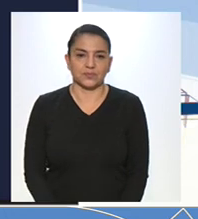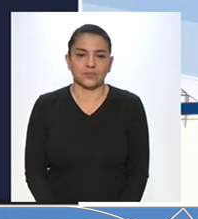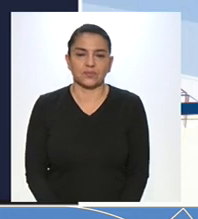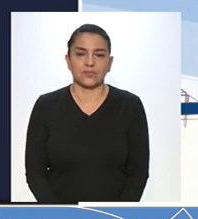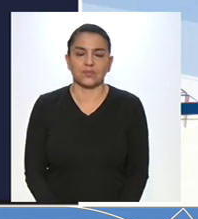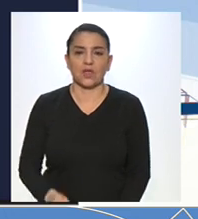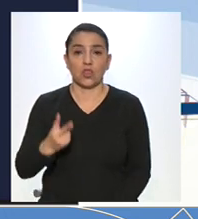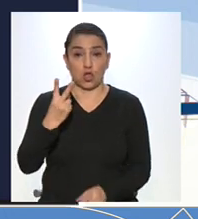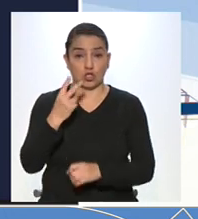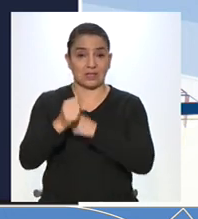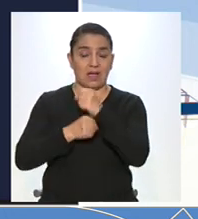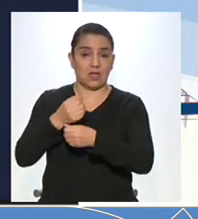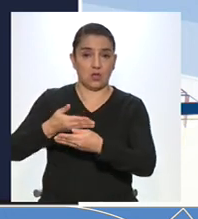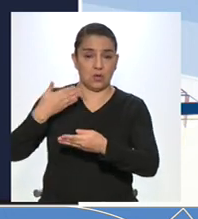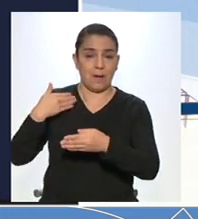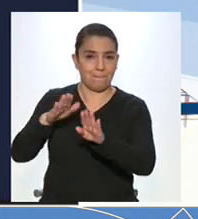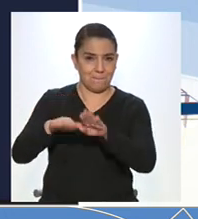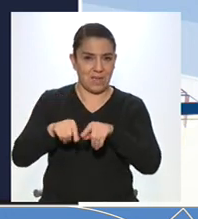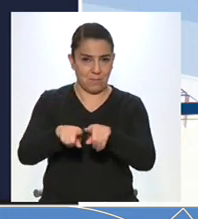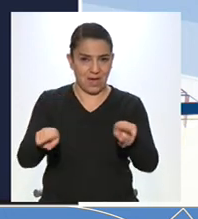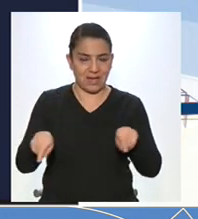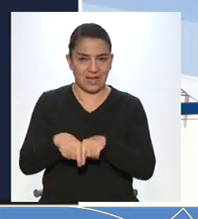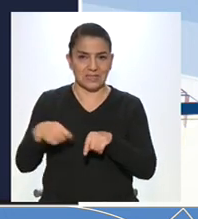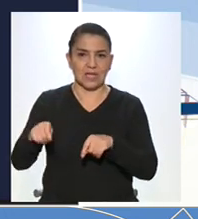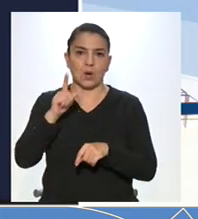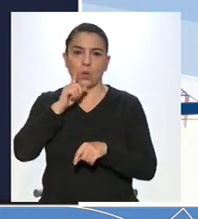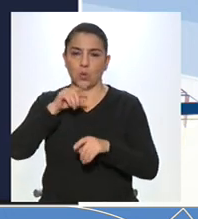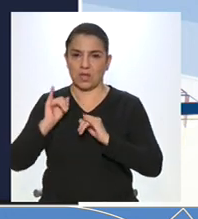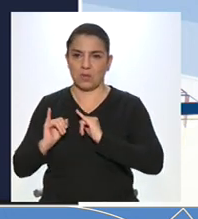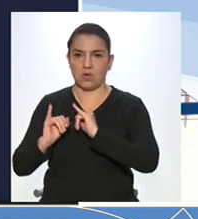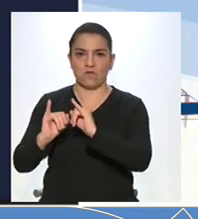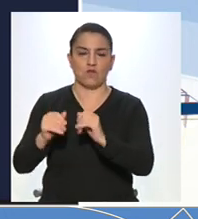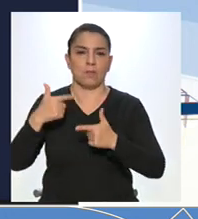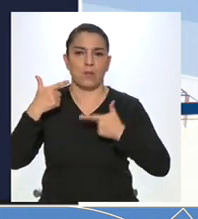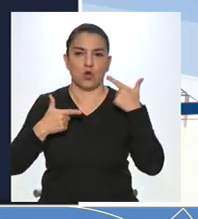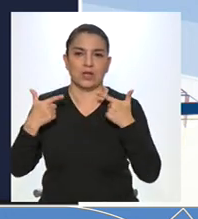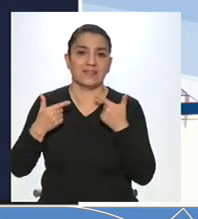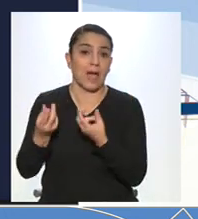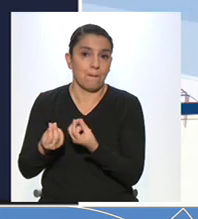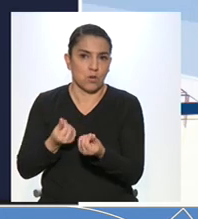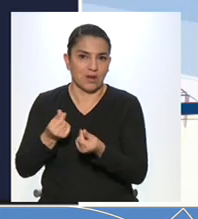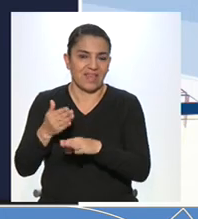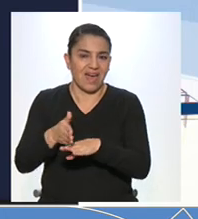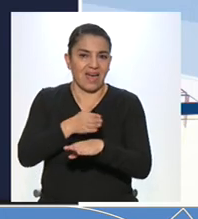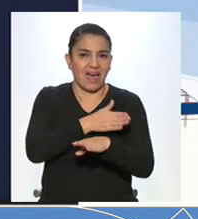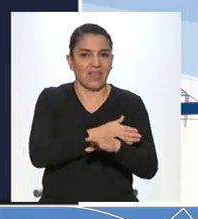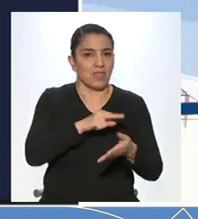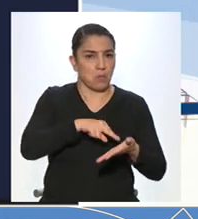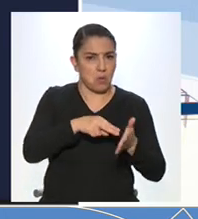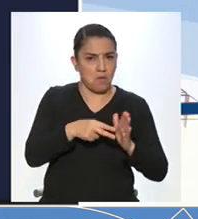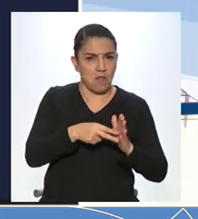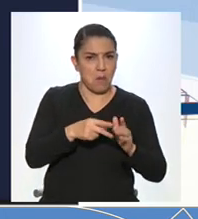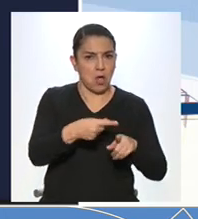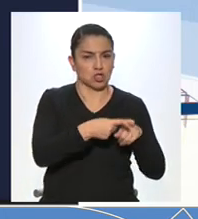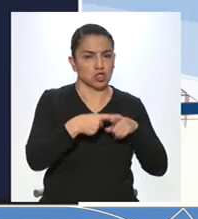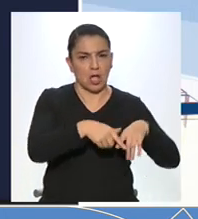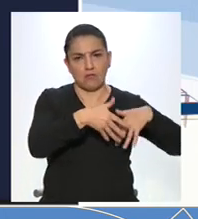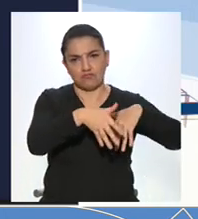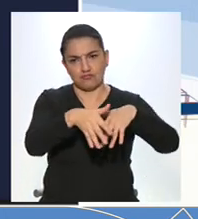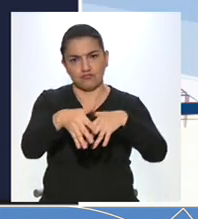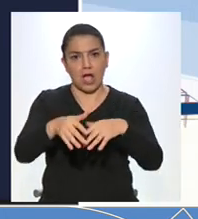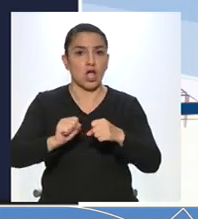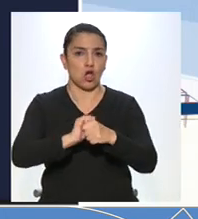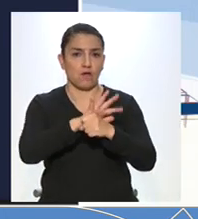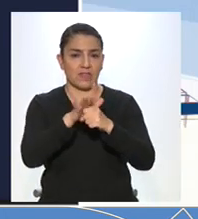Hace dos años, en esta misma sala, presenté el último informe de política monetaria antes de la crisis social y que antes de que la crisis social y el